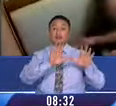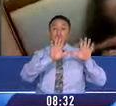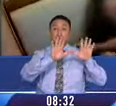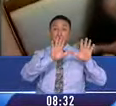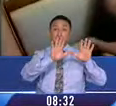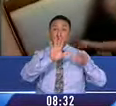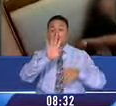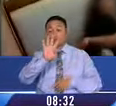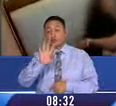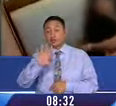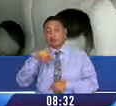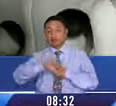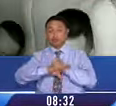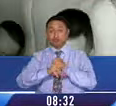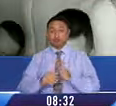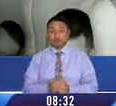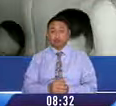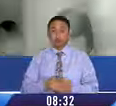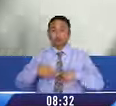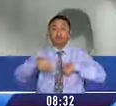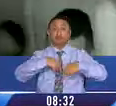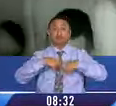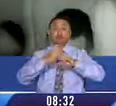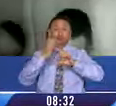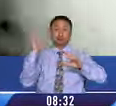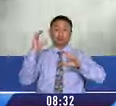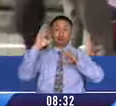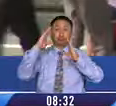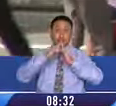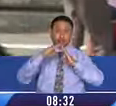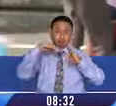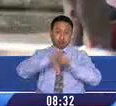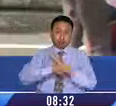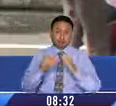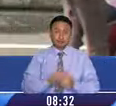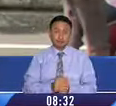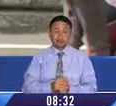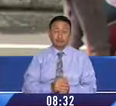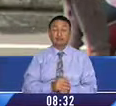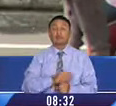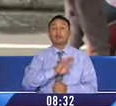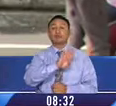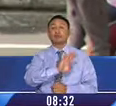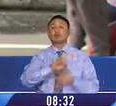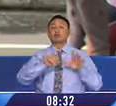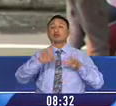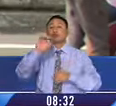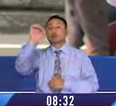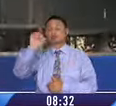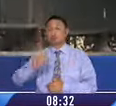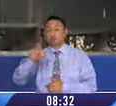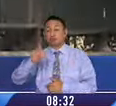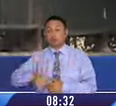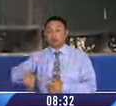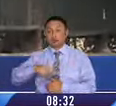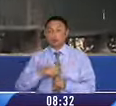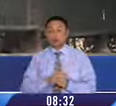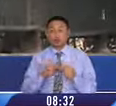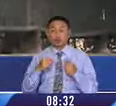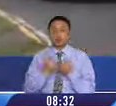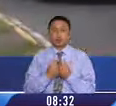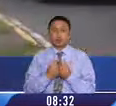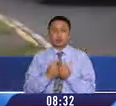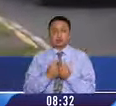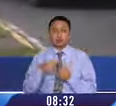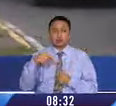de violencia en el espacio público, transporte u hogares, y que el 46% de los habitantes en situación de calle son el grupo